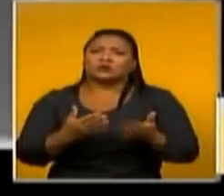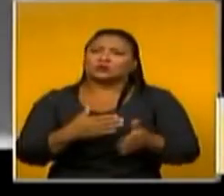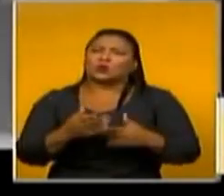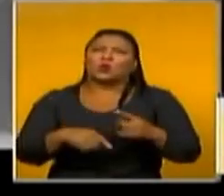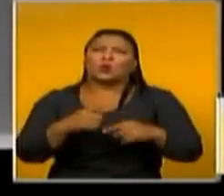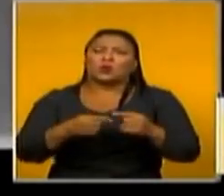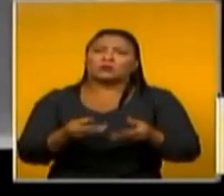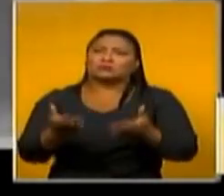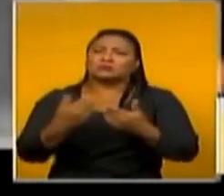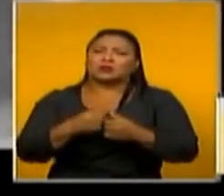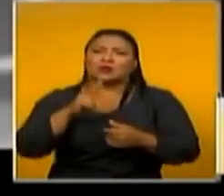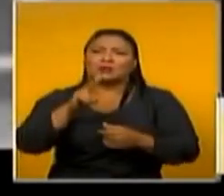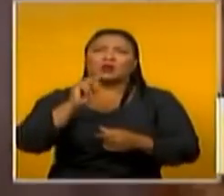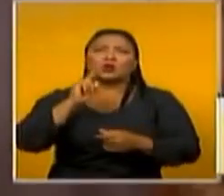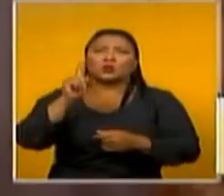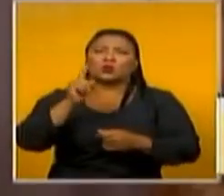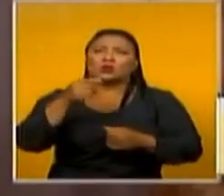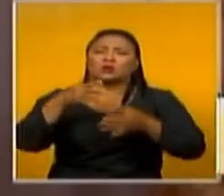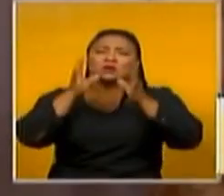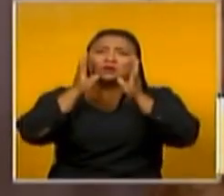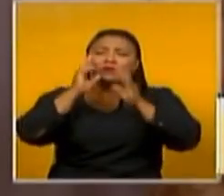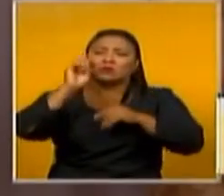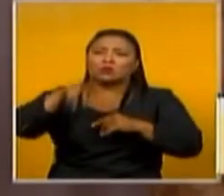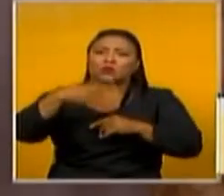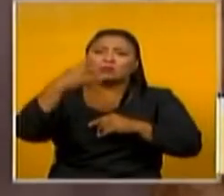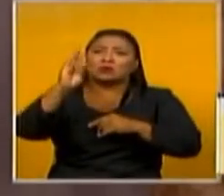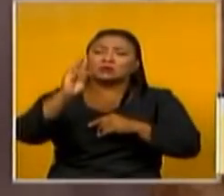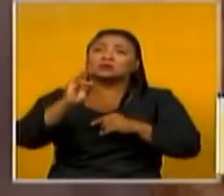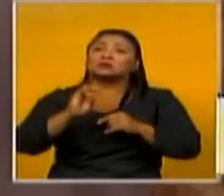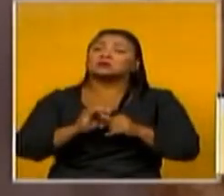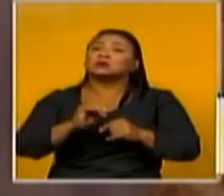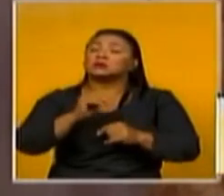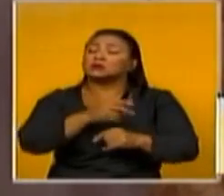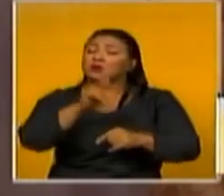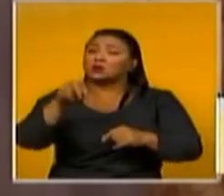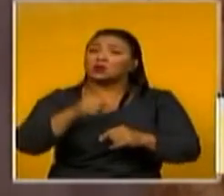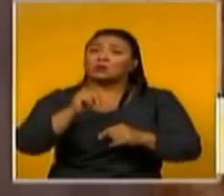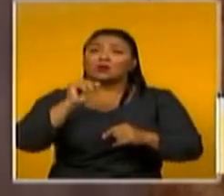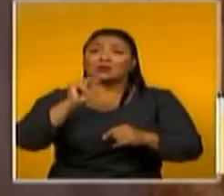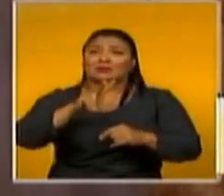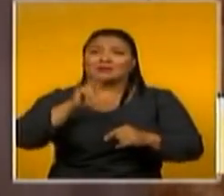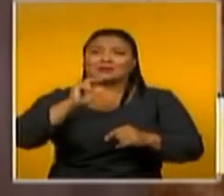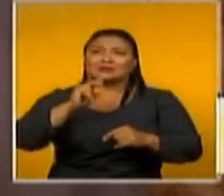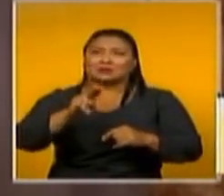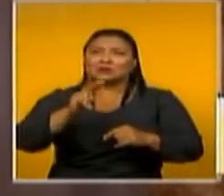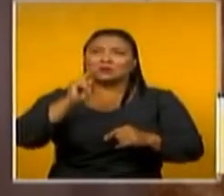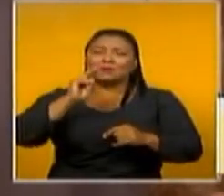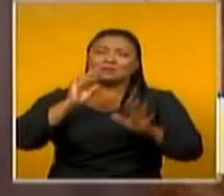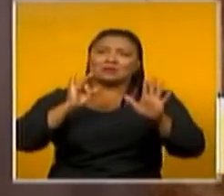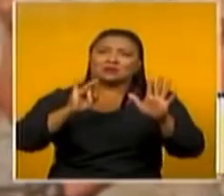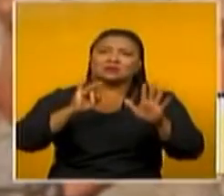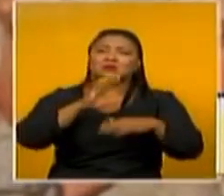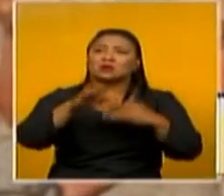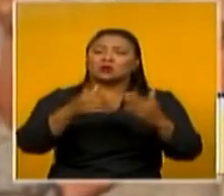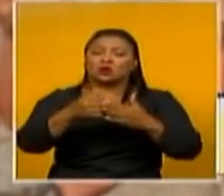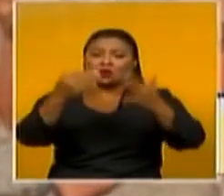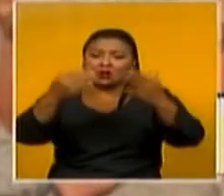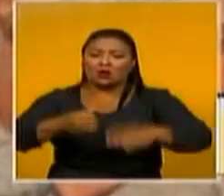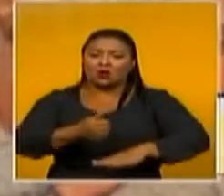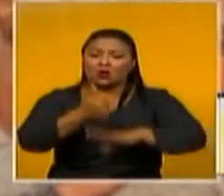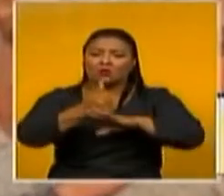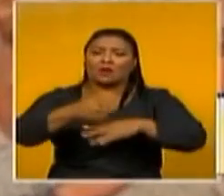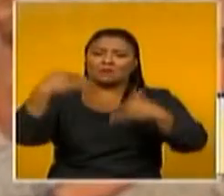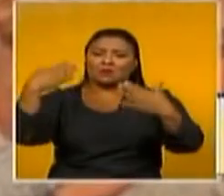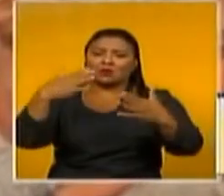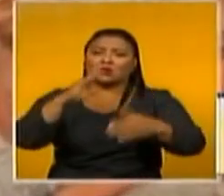el 21 de diciembre de 2017 en el tomo 46, página 327, con autoridades diplomáticas y